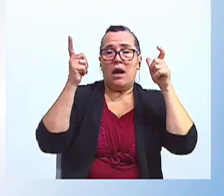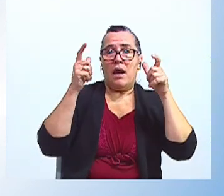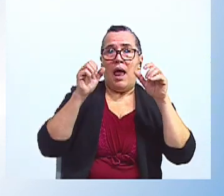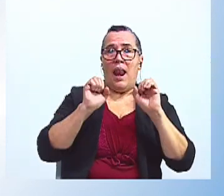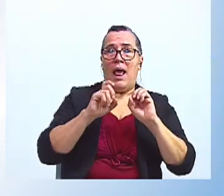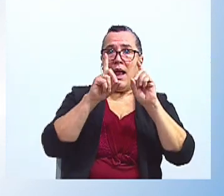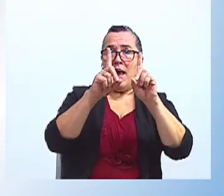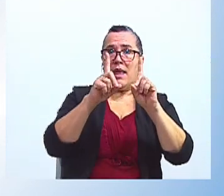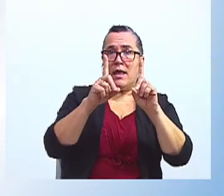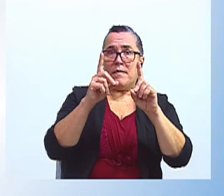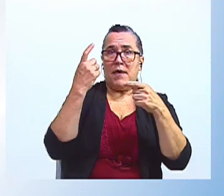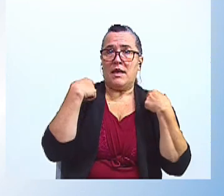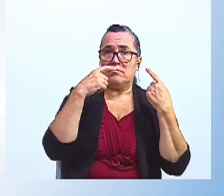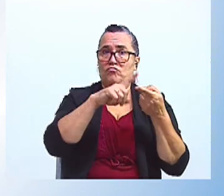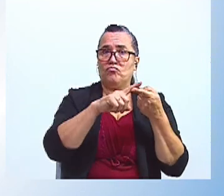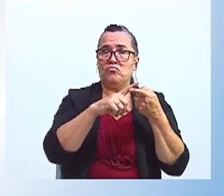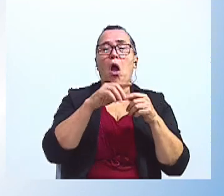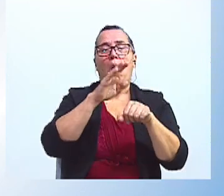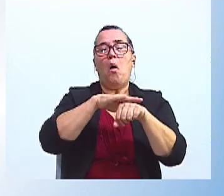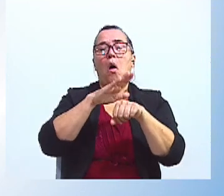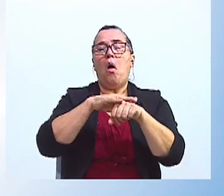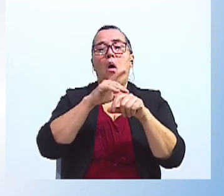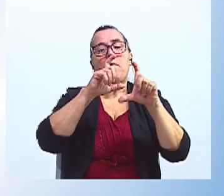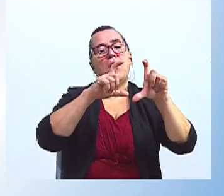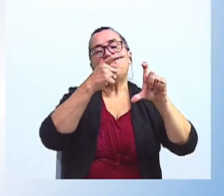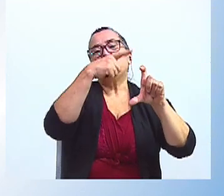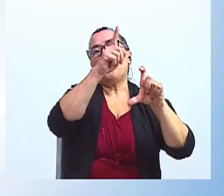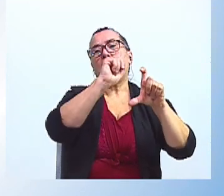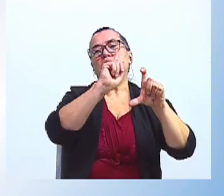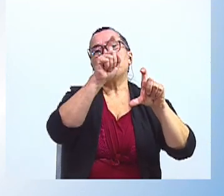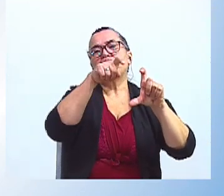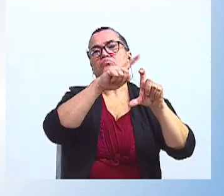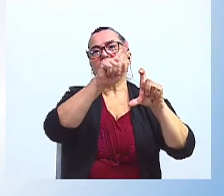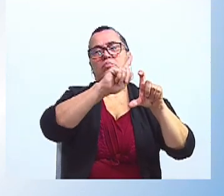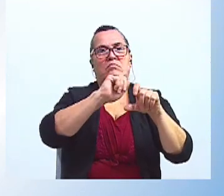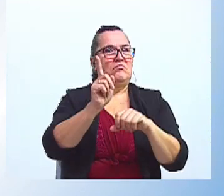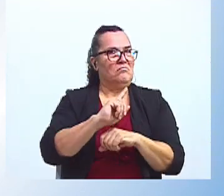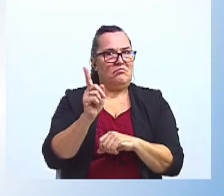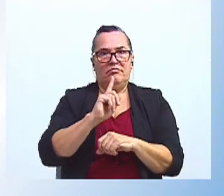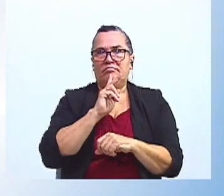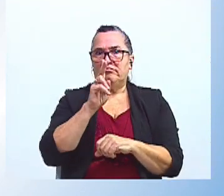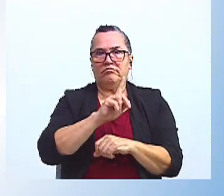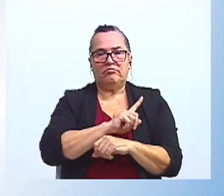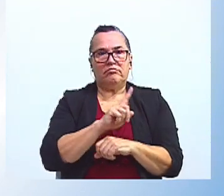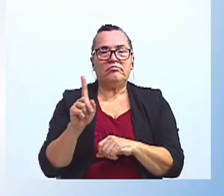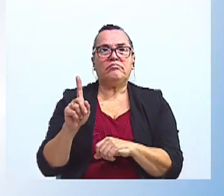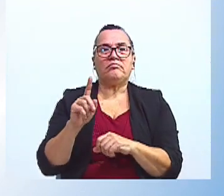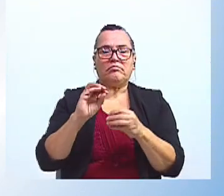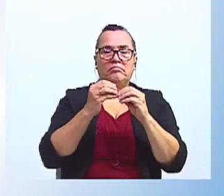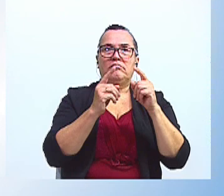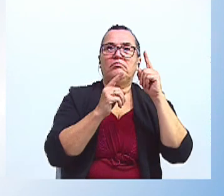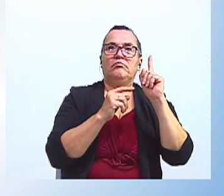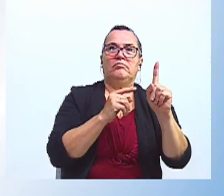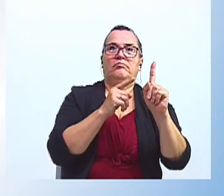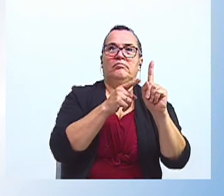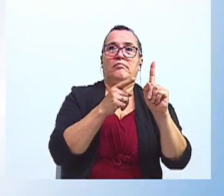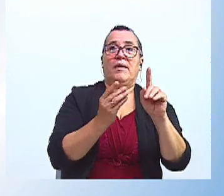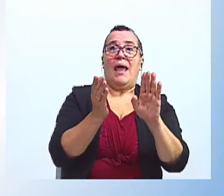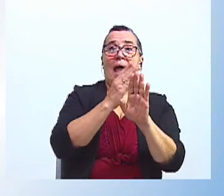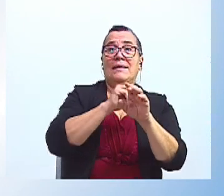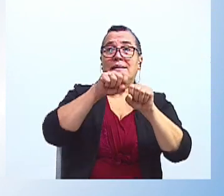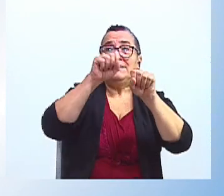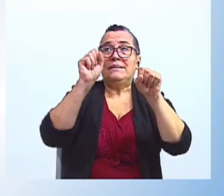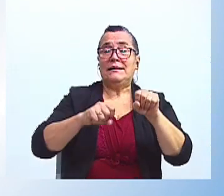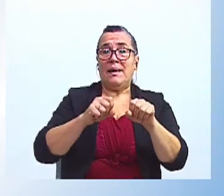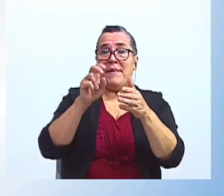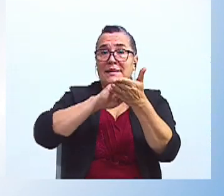no incluir la tilde en las mayúsculas. ¿Cuáles son estas razones? Número 1. antes de los